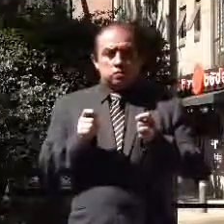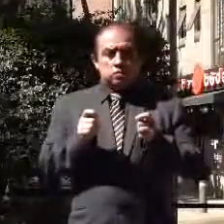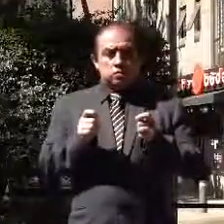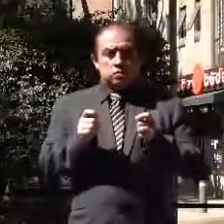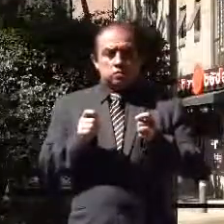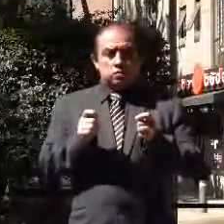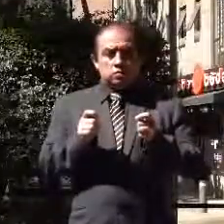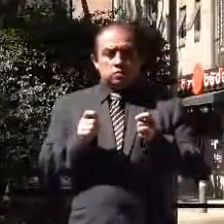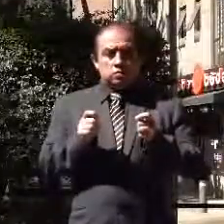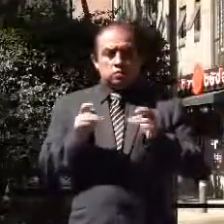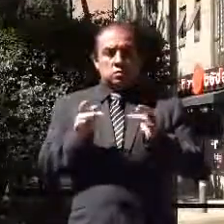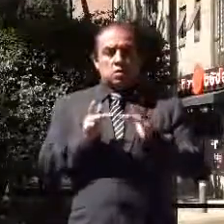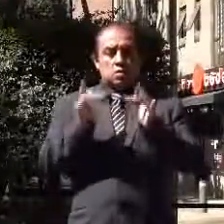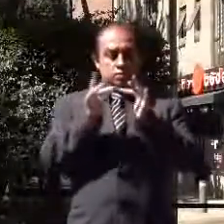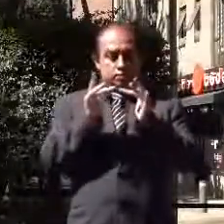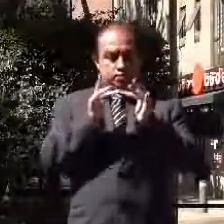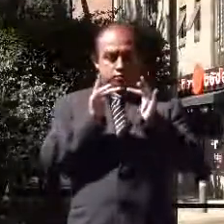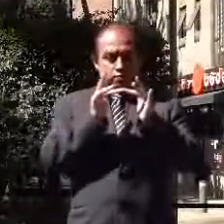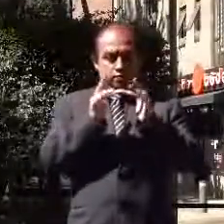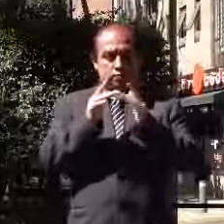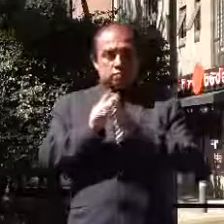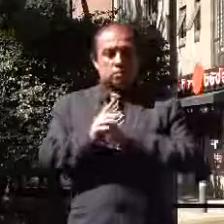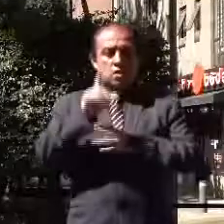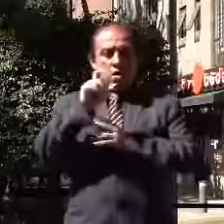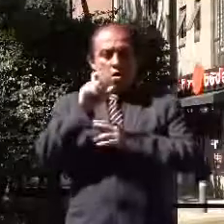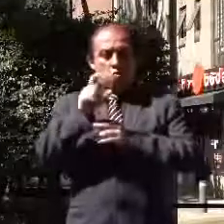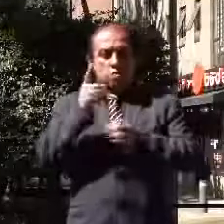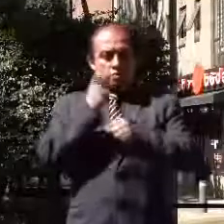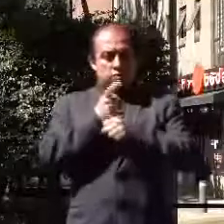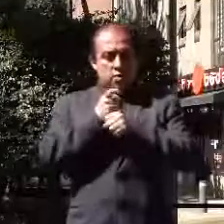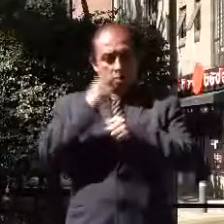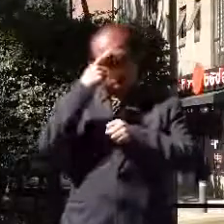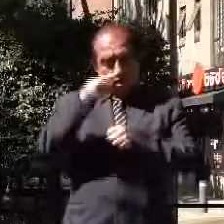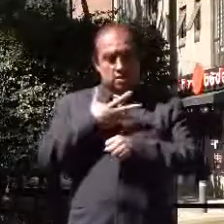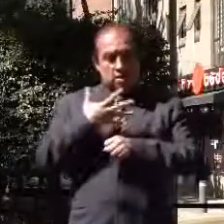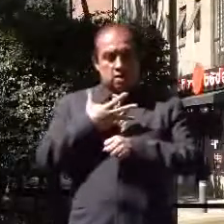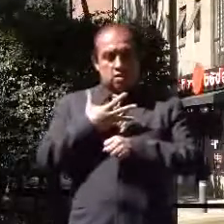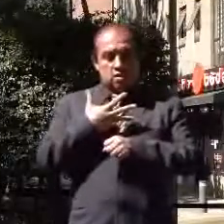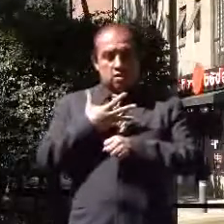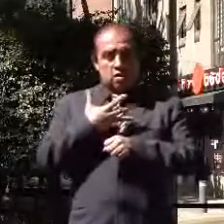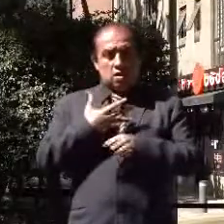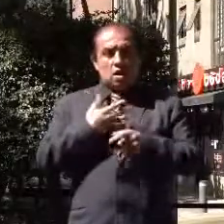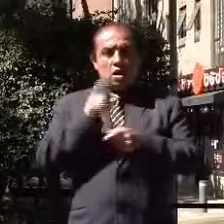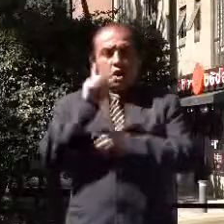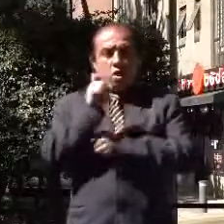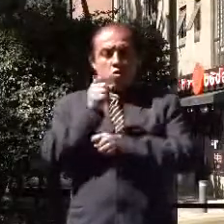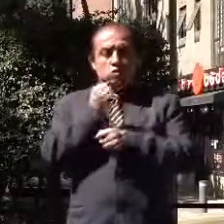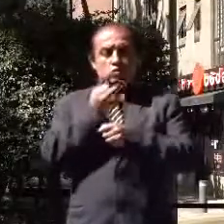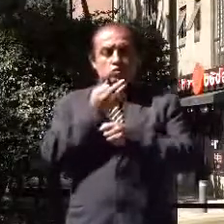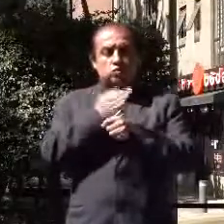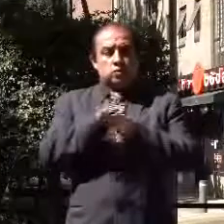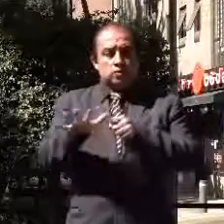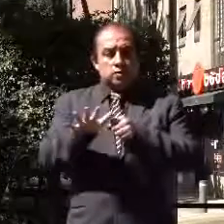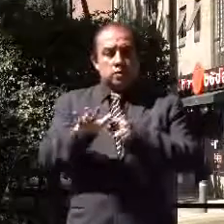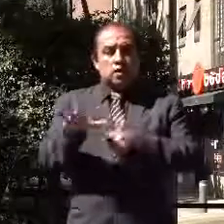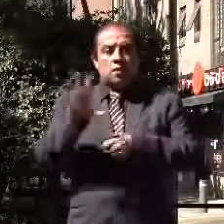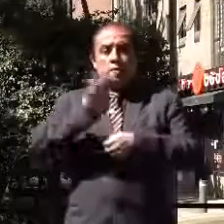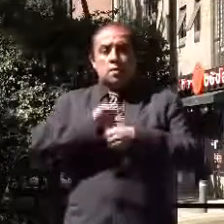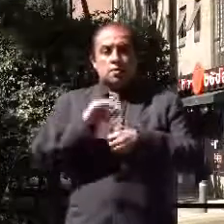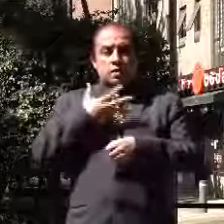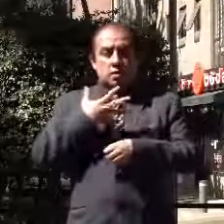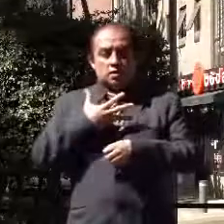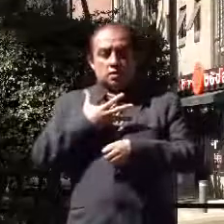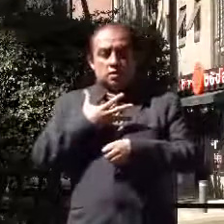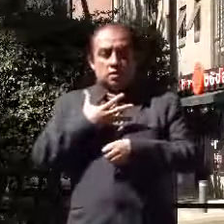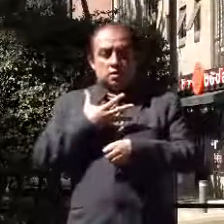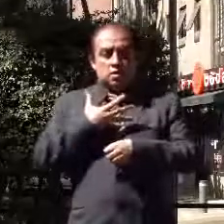primaria para poder tener las presiones suficientes que nos permitan manejar adecuadamente los gastos,